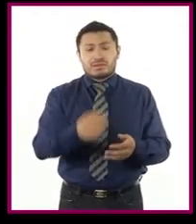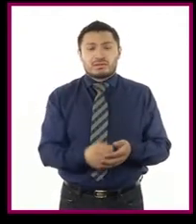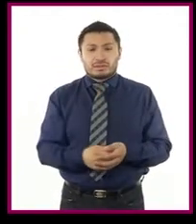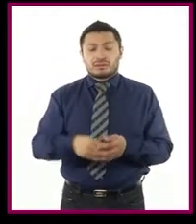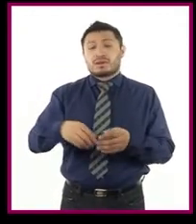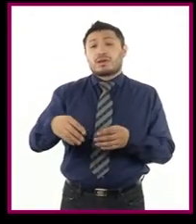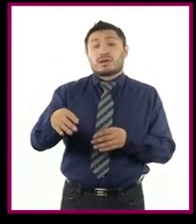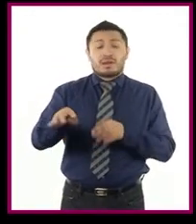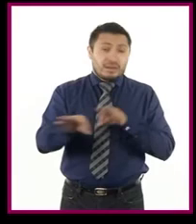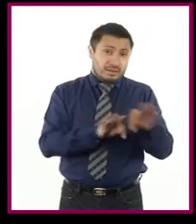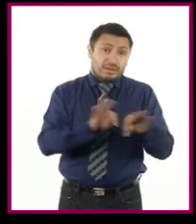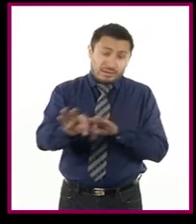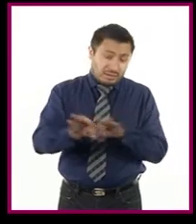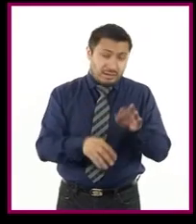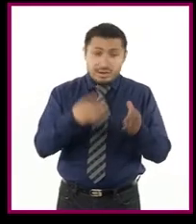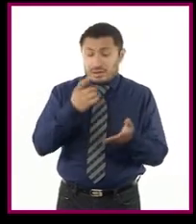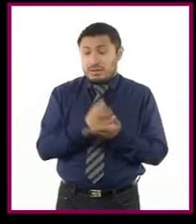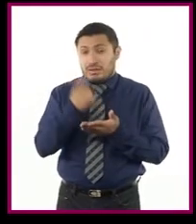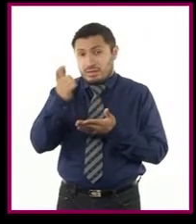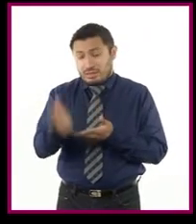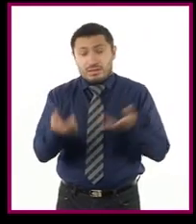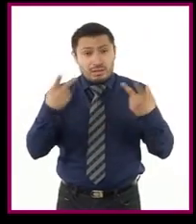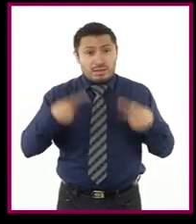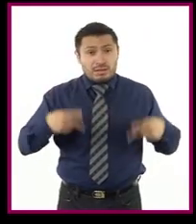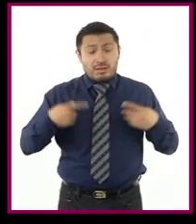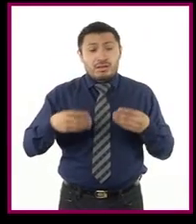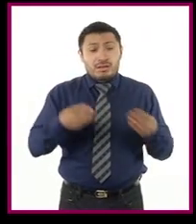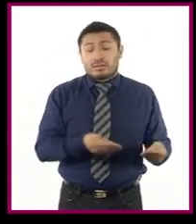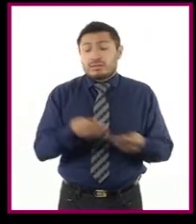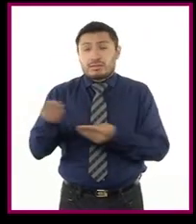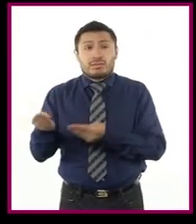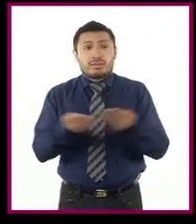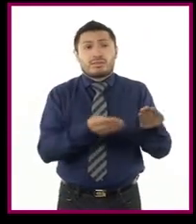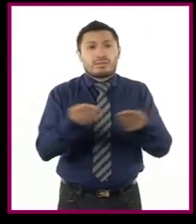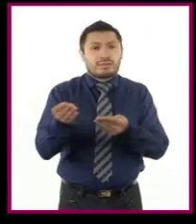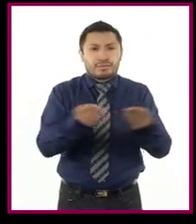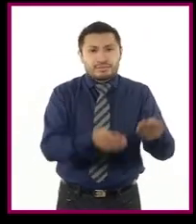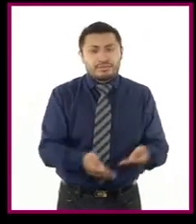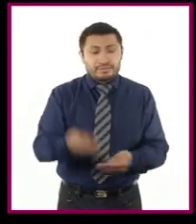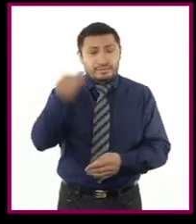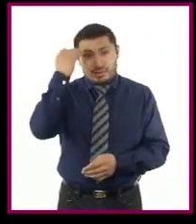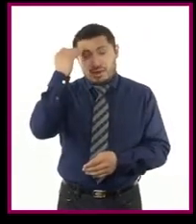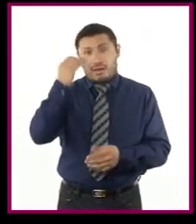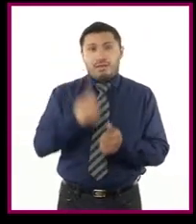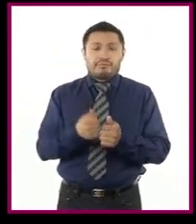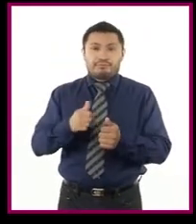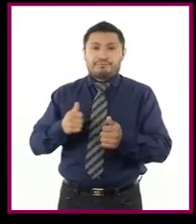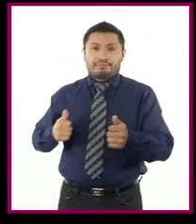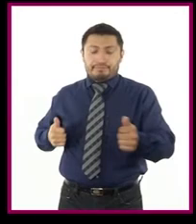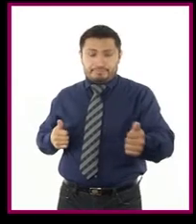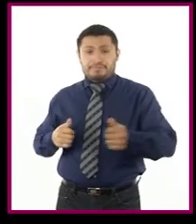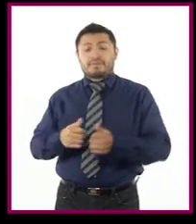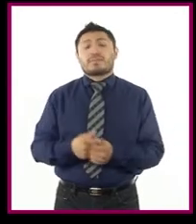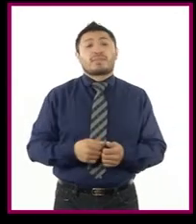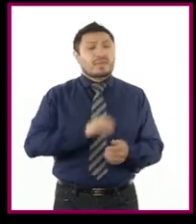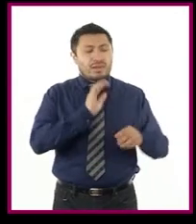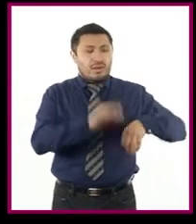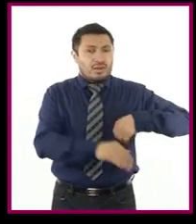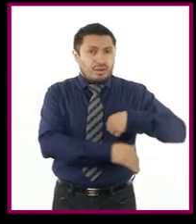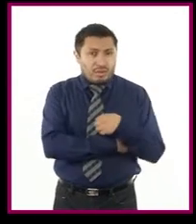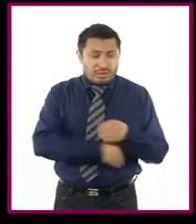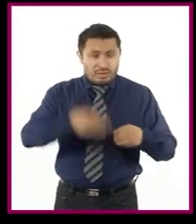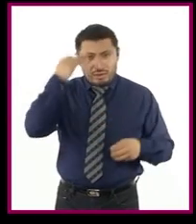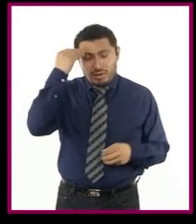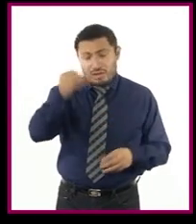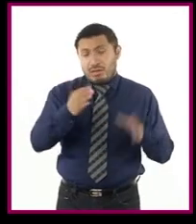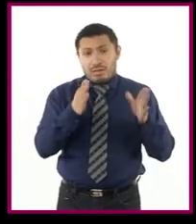mano de obra que se paga a la persona que mueve el producto, el retraso, almacenamientos temporales,